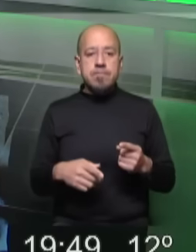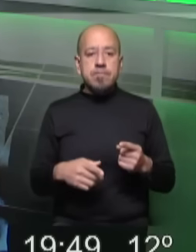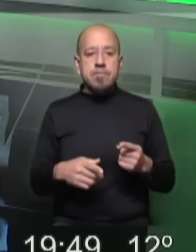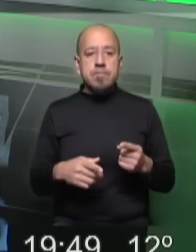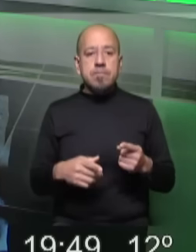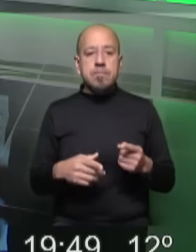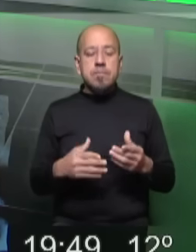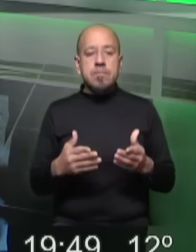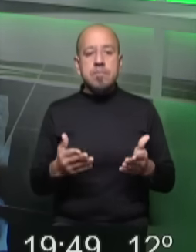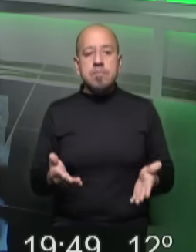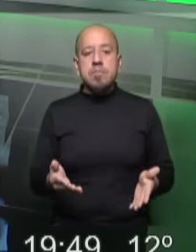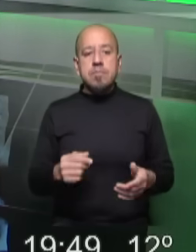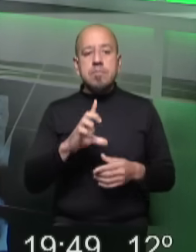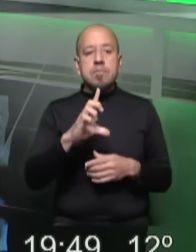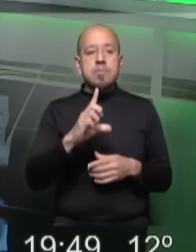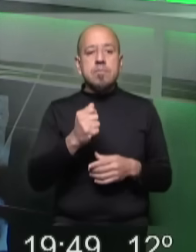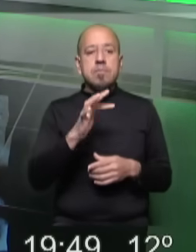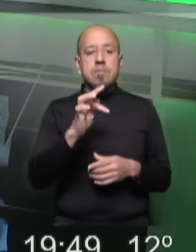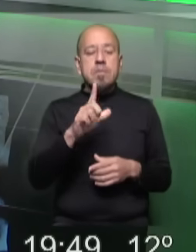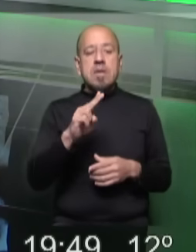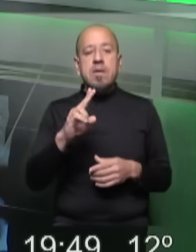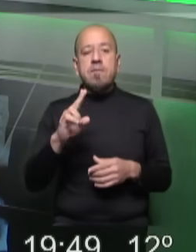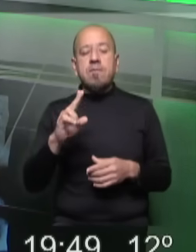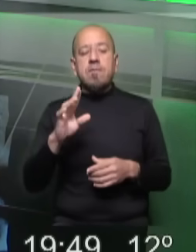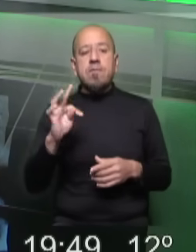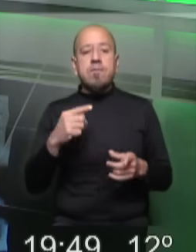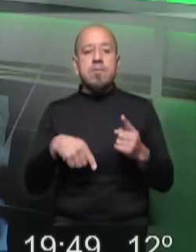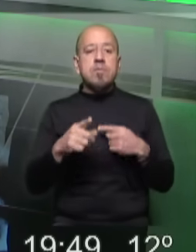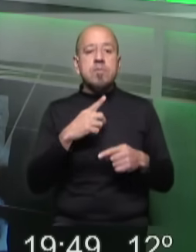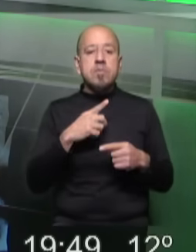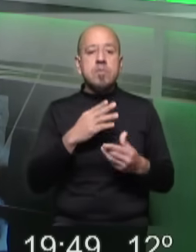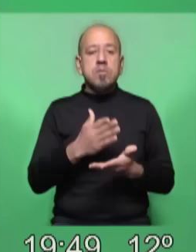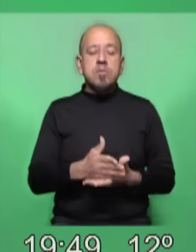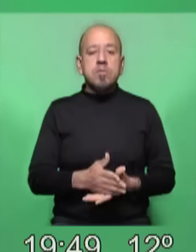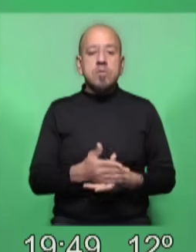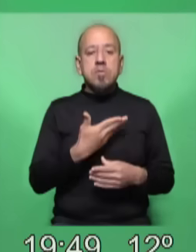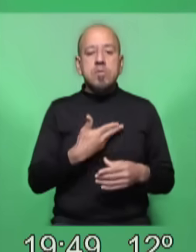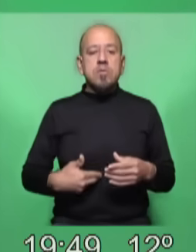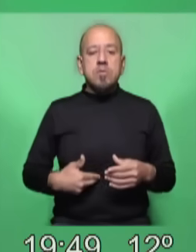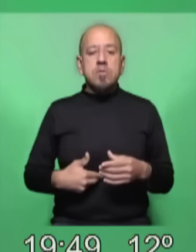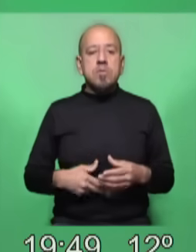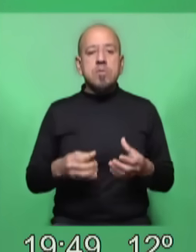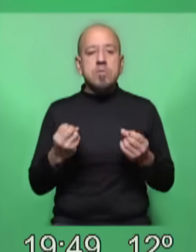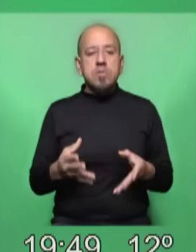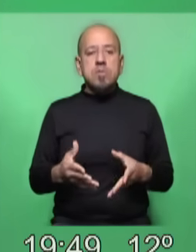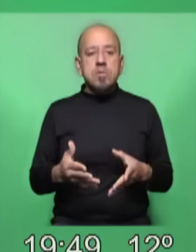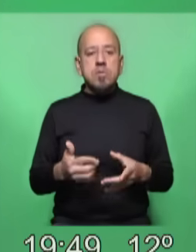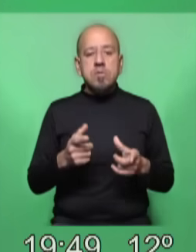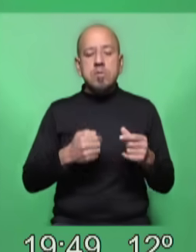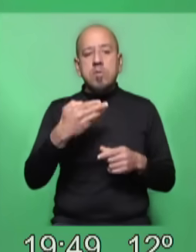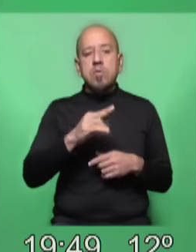participación de de la fluf como como asesor cercano al presidente me quiero detener ahí Perdón que te interrumpa porque la gente conoce a